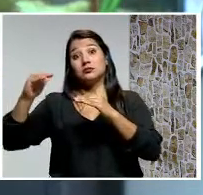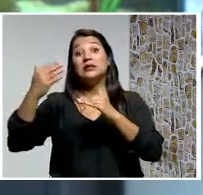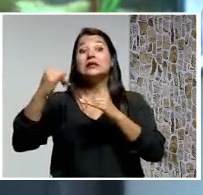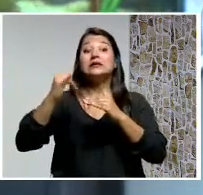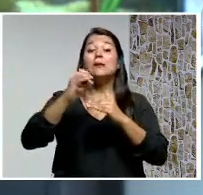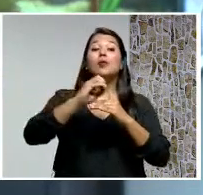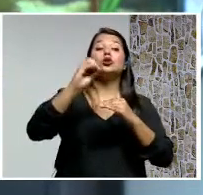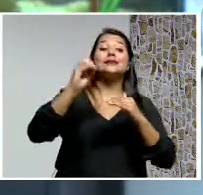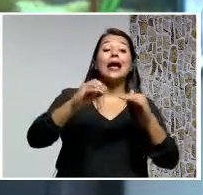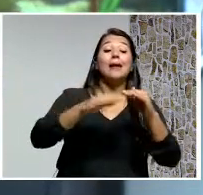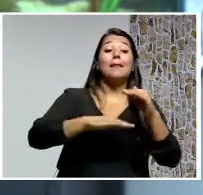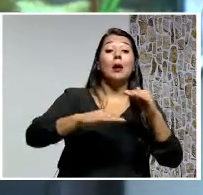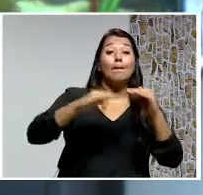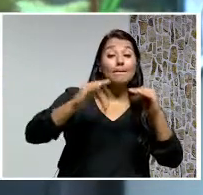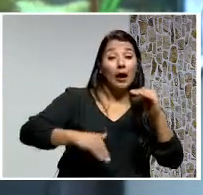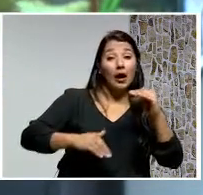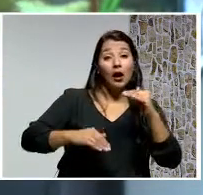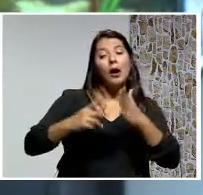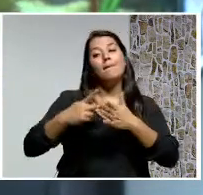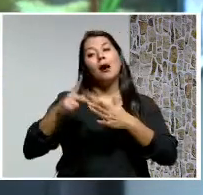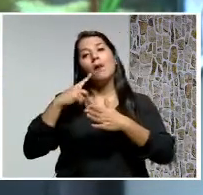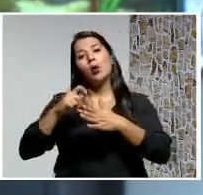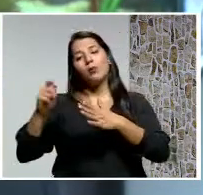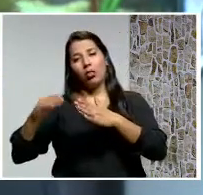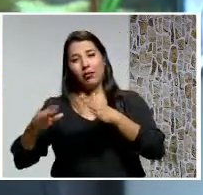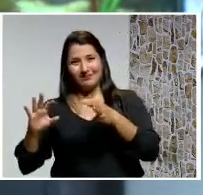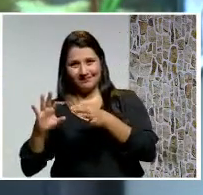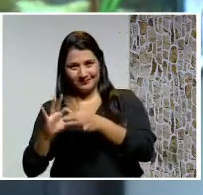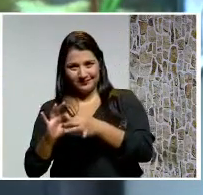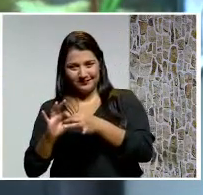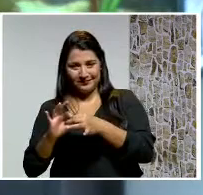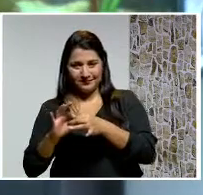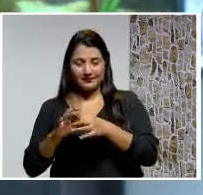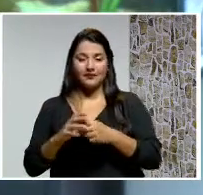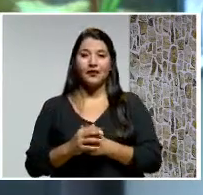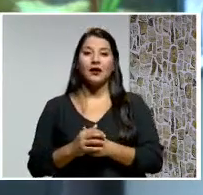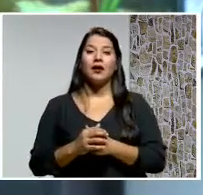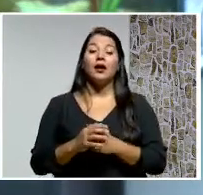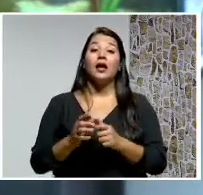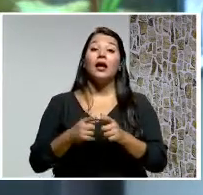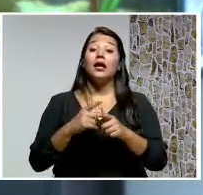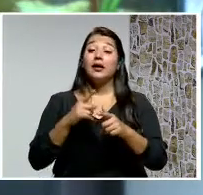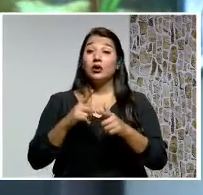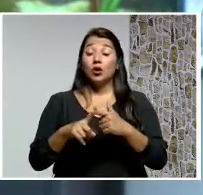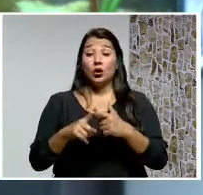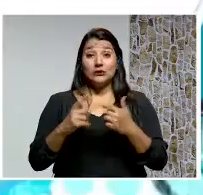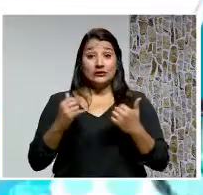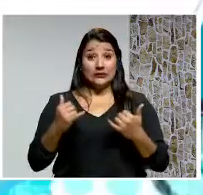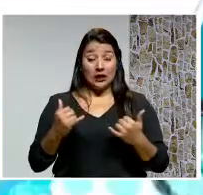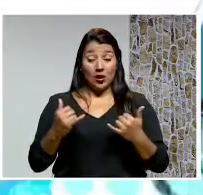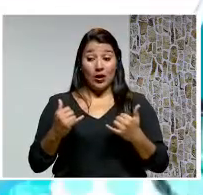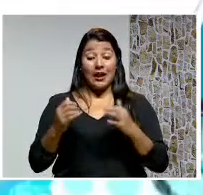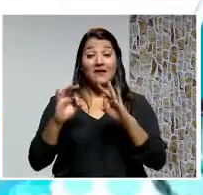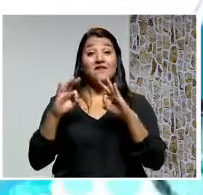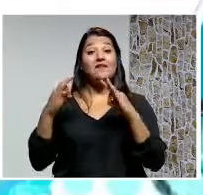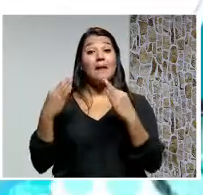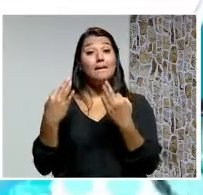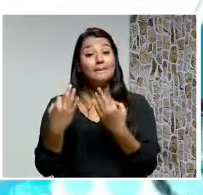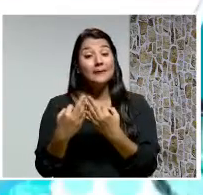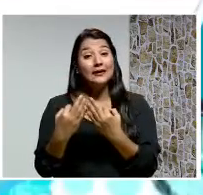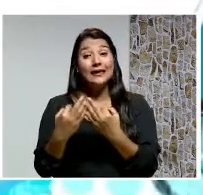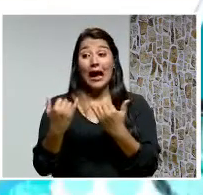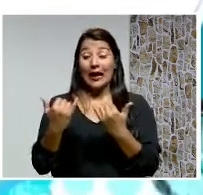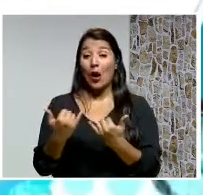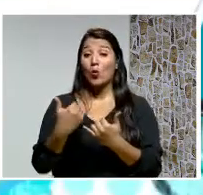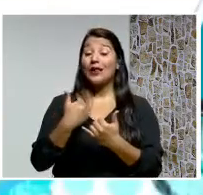va moviéndose la tasa básica va aumentando o bajando la tasa de interés. en esta ocasión, aquellas familias que están